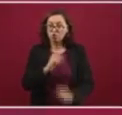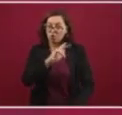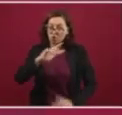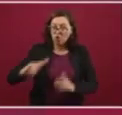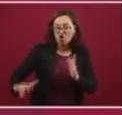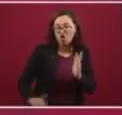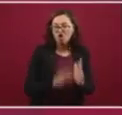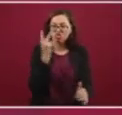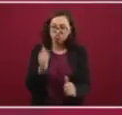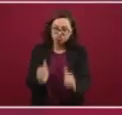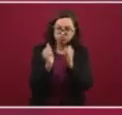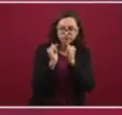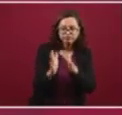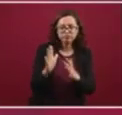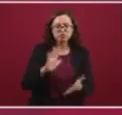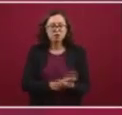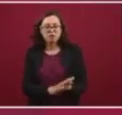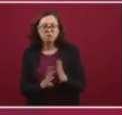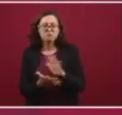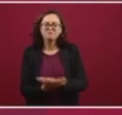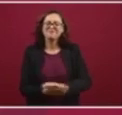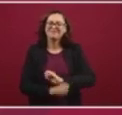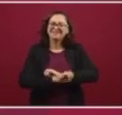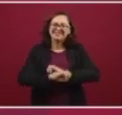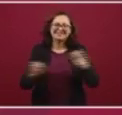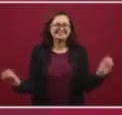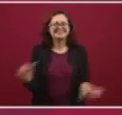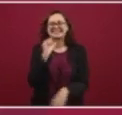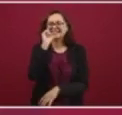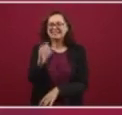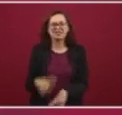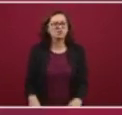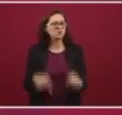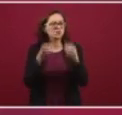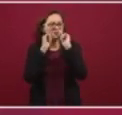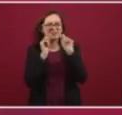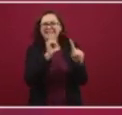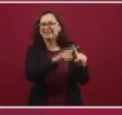no hay influyentismo, sea quien sea,